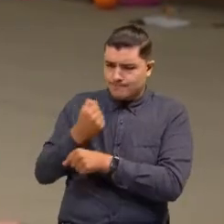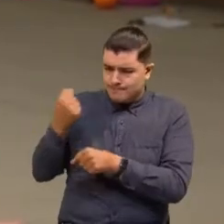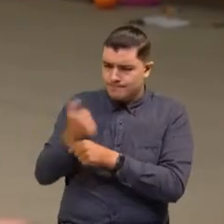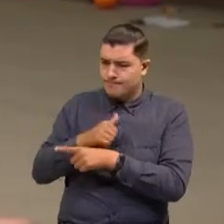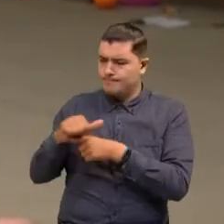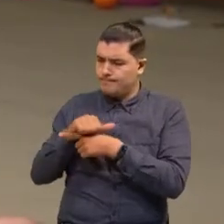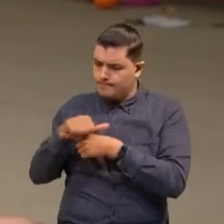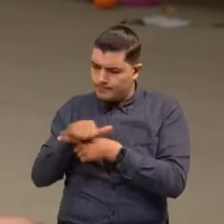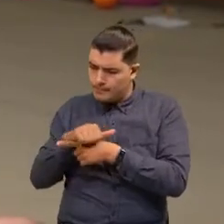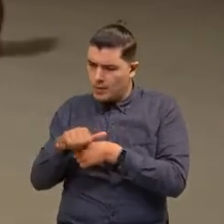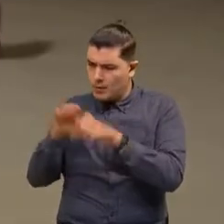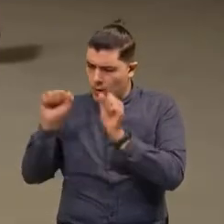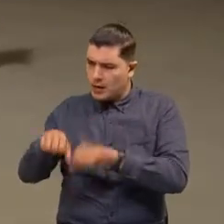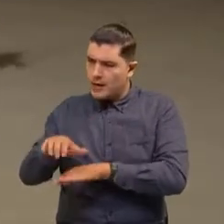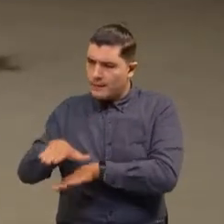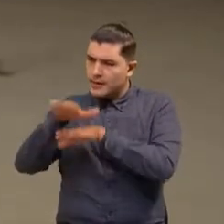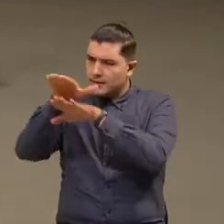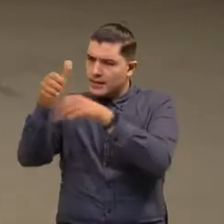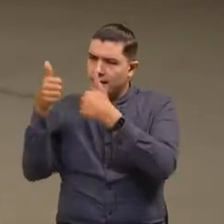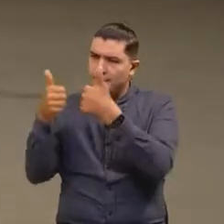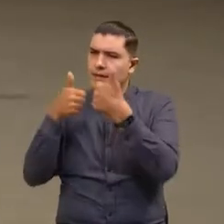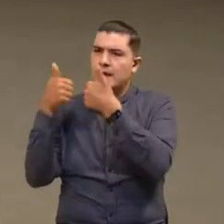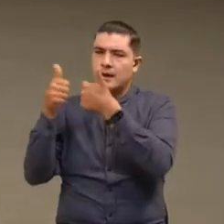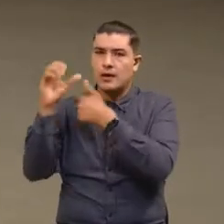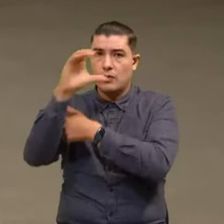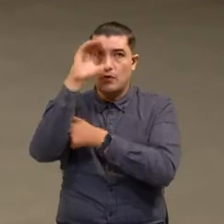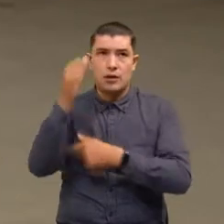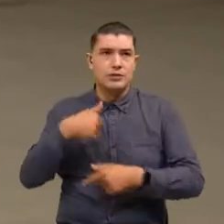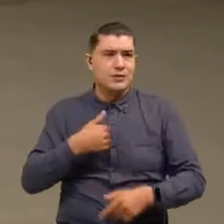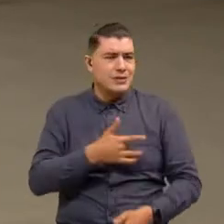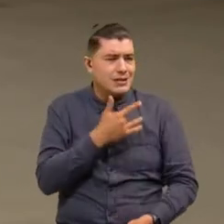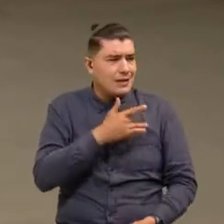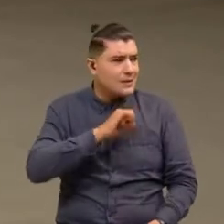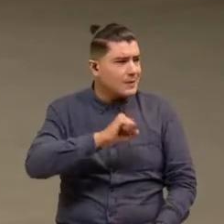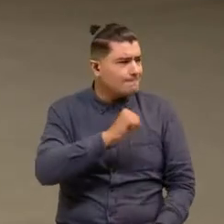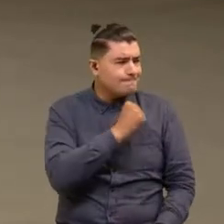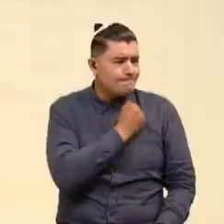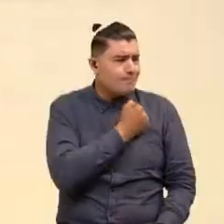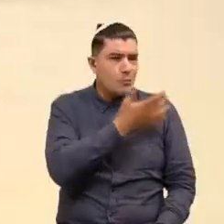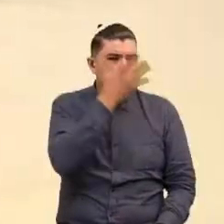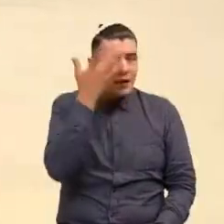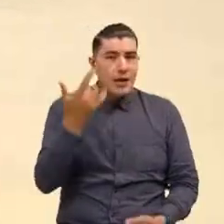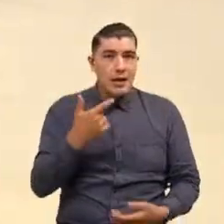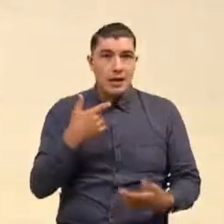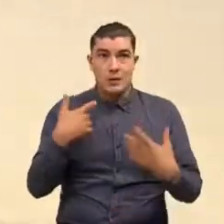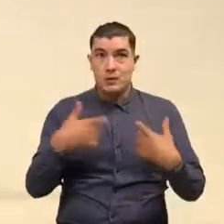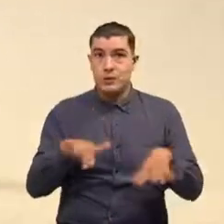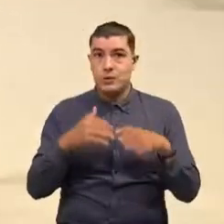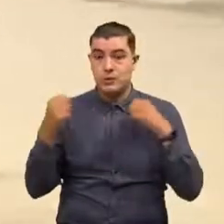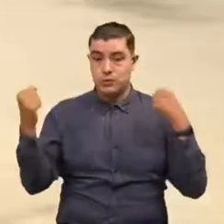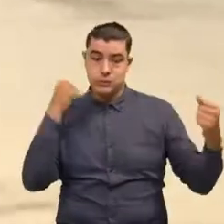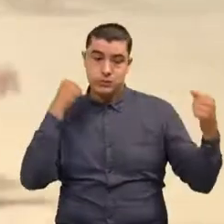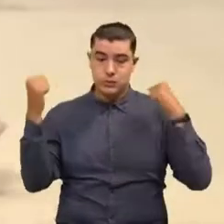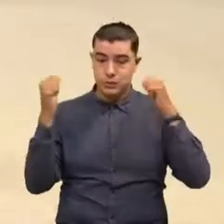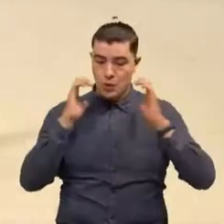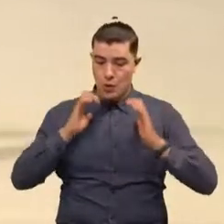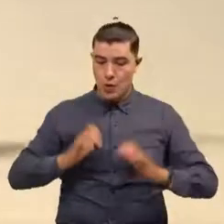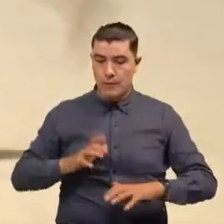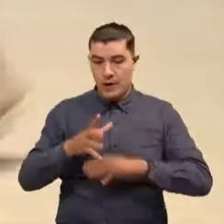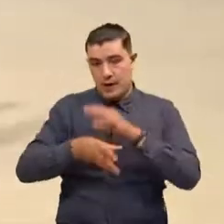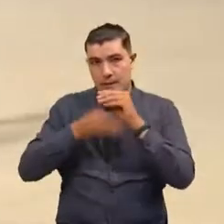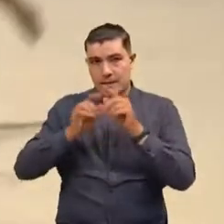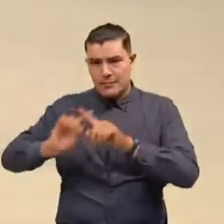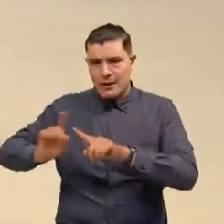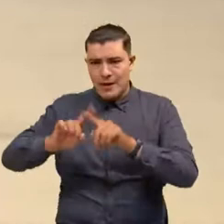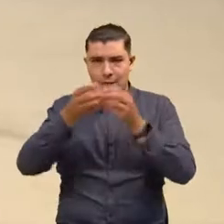lograrlo y representar bien al país. Pues siento que me gusta mucho porque hacemos muchos ejercicios corporales y los aparatos.